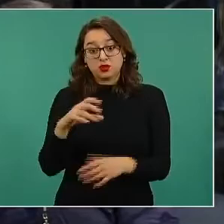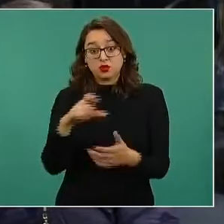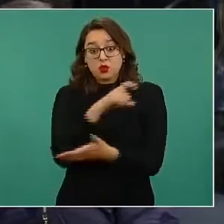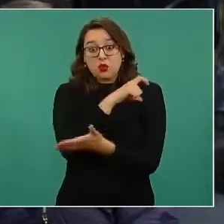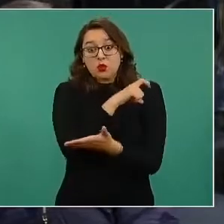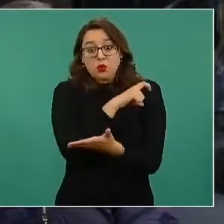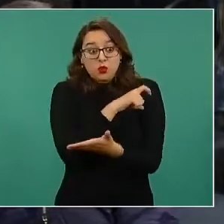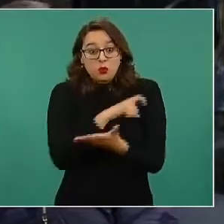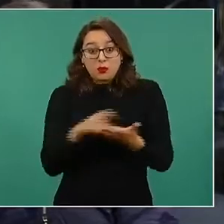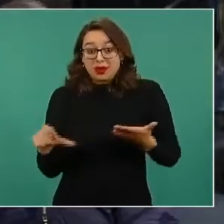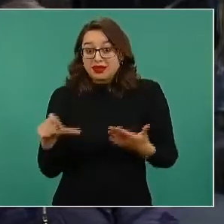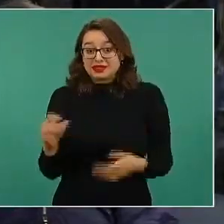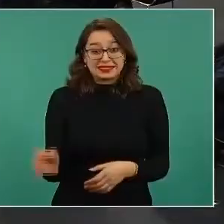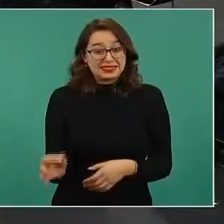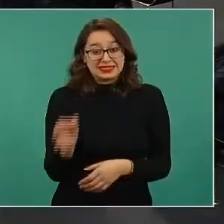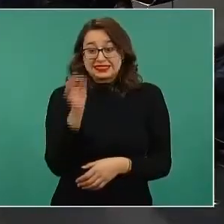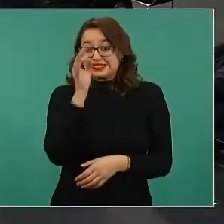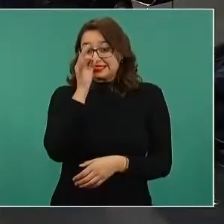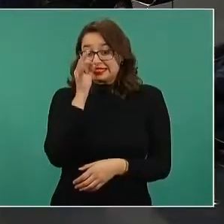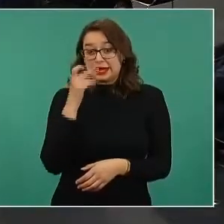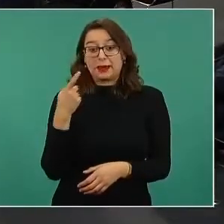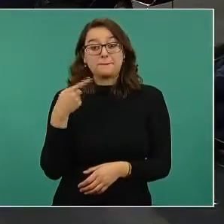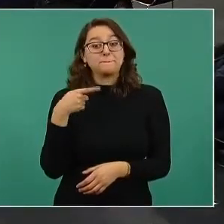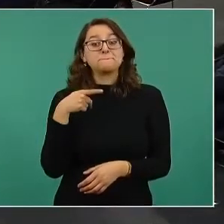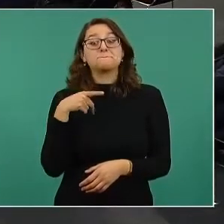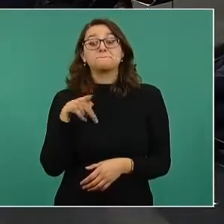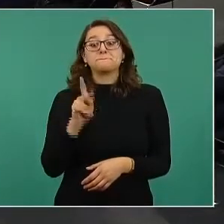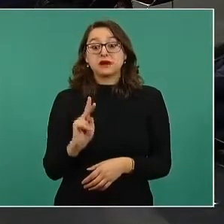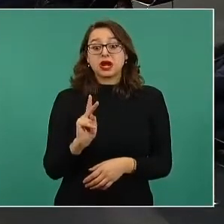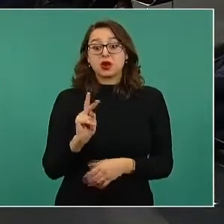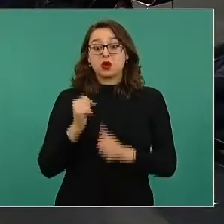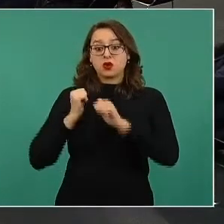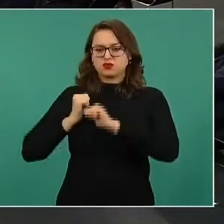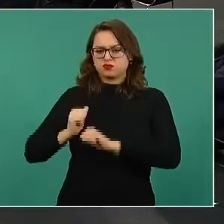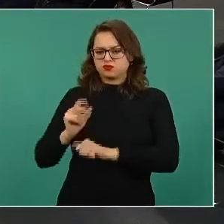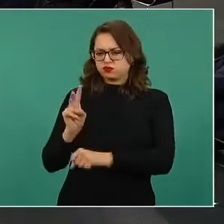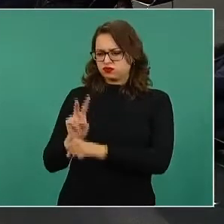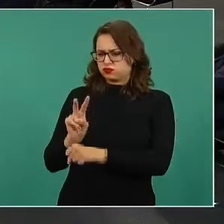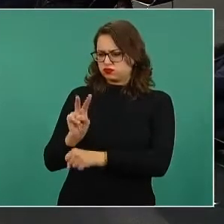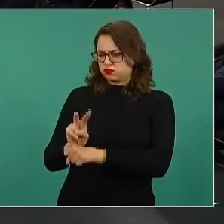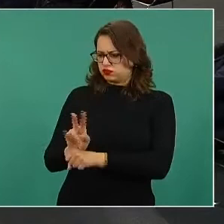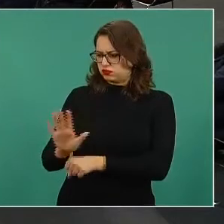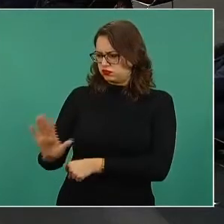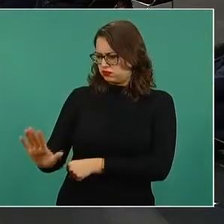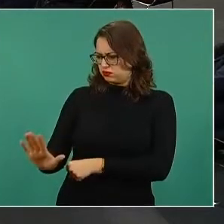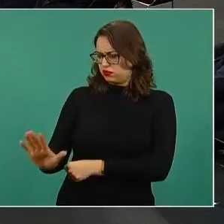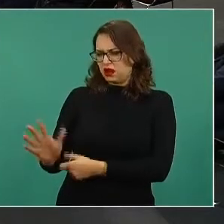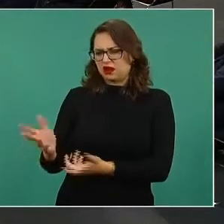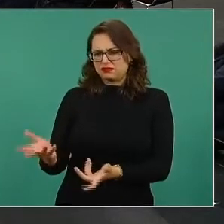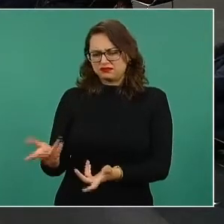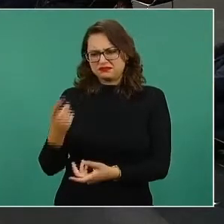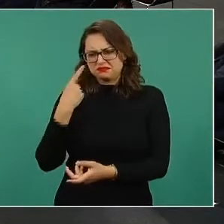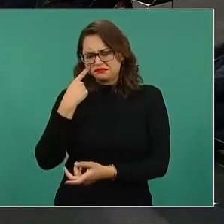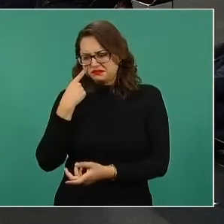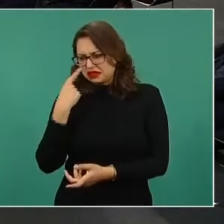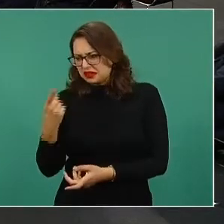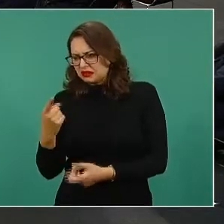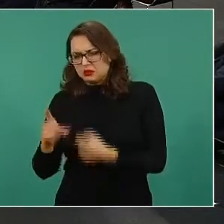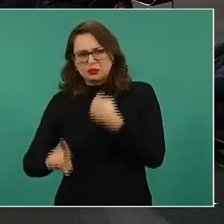autoridades encargadas de verificar esas transacciones tomaron en cuenta pues todos los problemas que ha